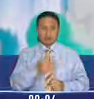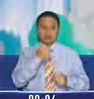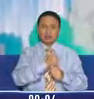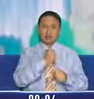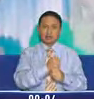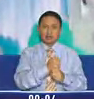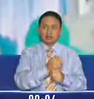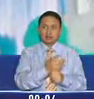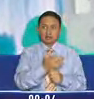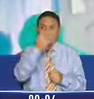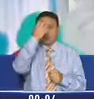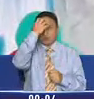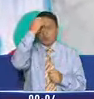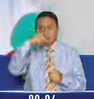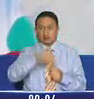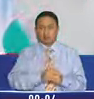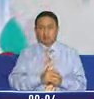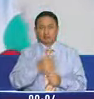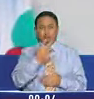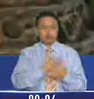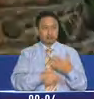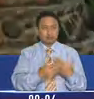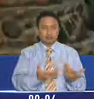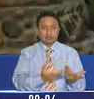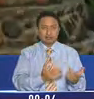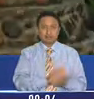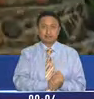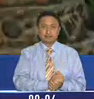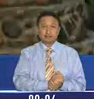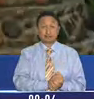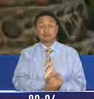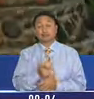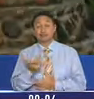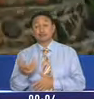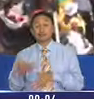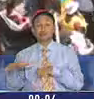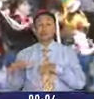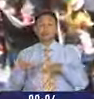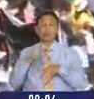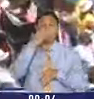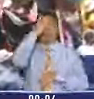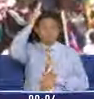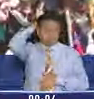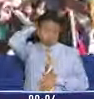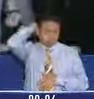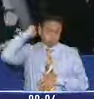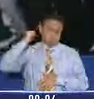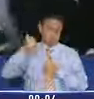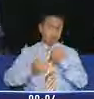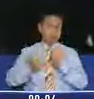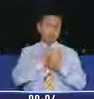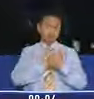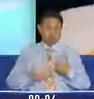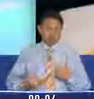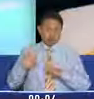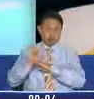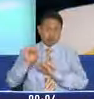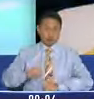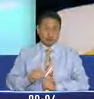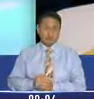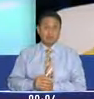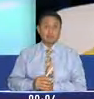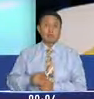empleo, de educación para nuestros hijos. Como parte de sus actividades, Yacu Pérez, candidato a la presidencia de la República,